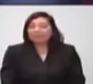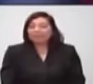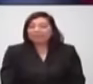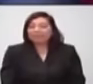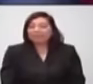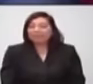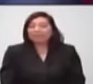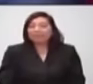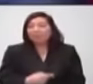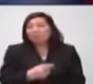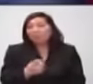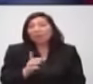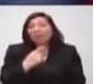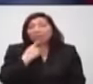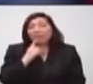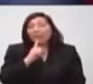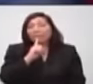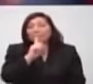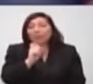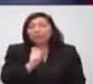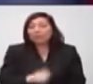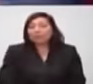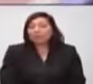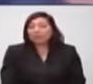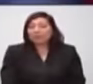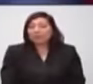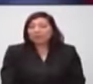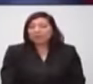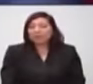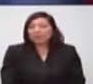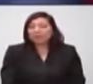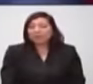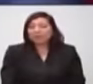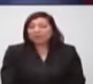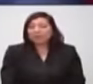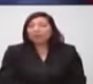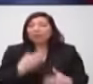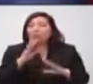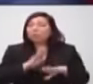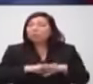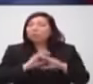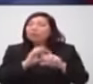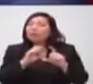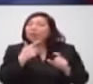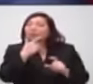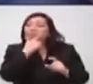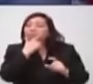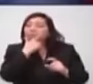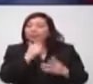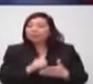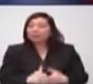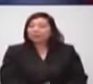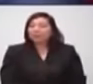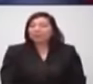al señor alcalde o su equipo, referente, en primer término, a la línea amarilla. La línea